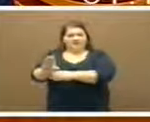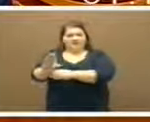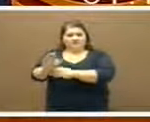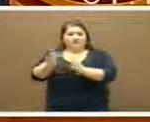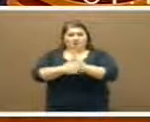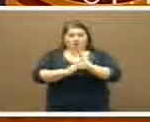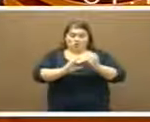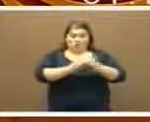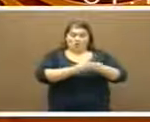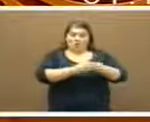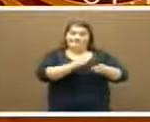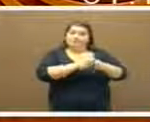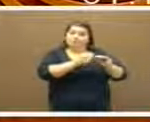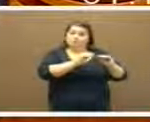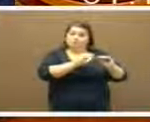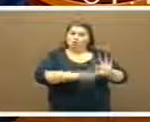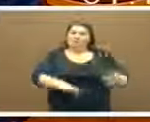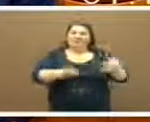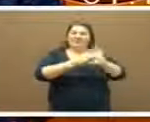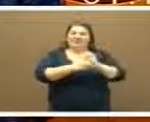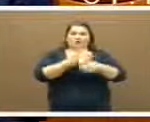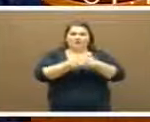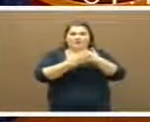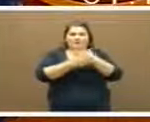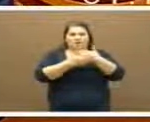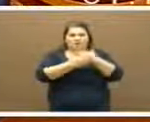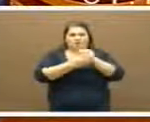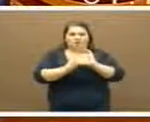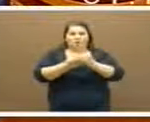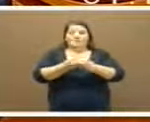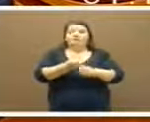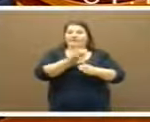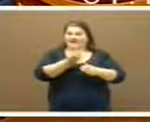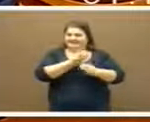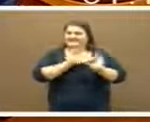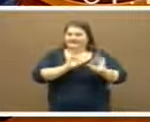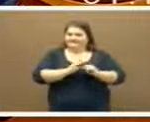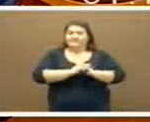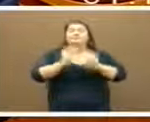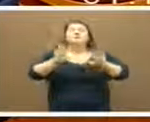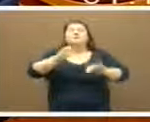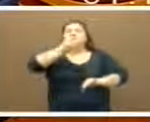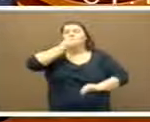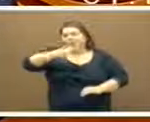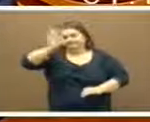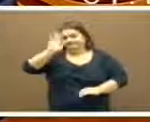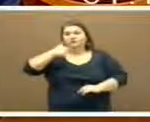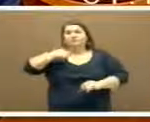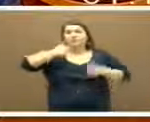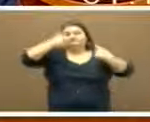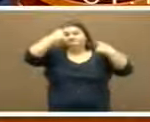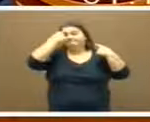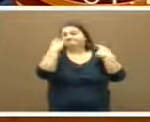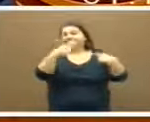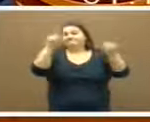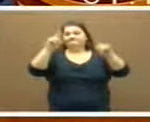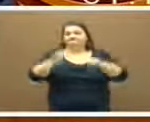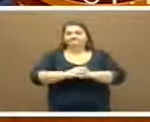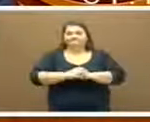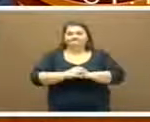fuerza política está en coalición de gobierno con el Partido Socialista. Pero bueno, eso lo dejo para ustedes.